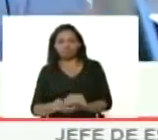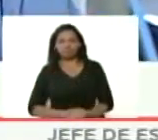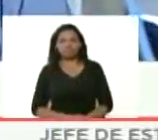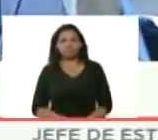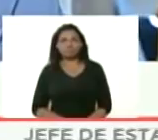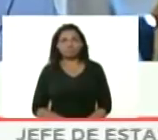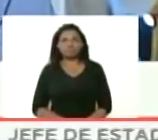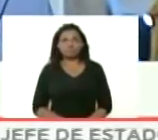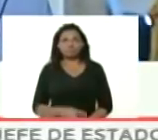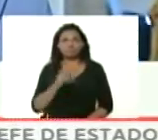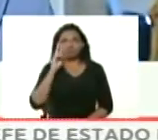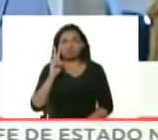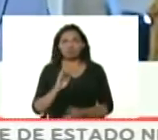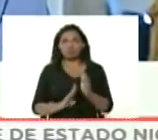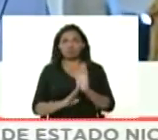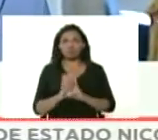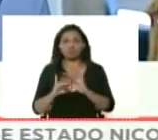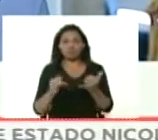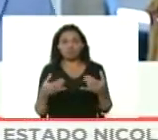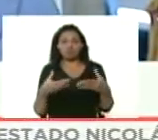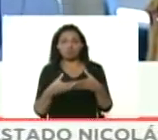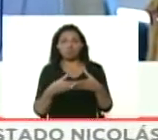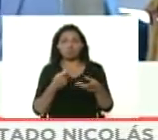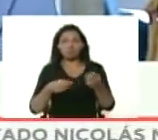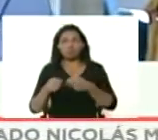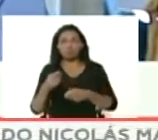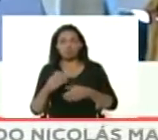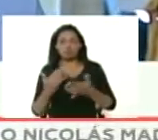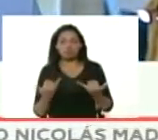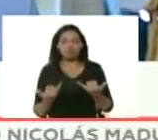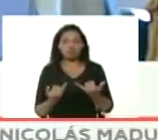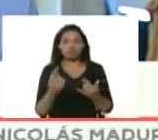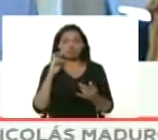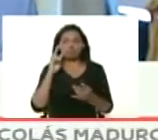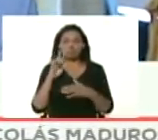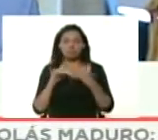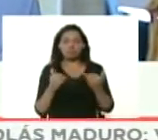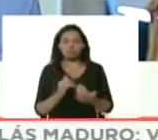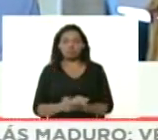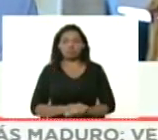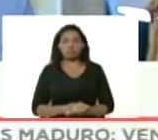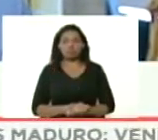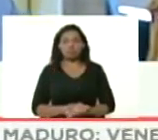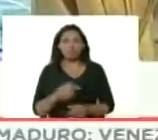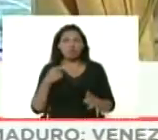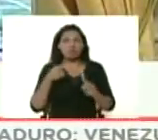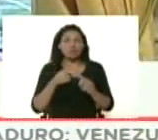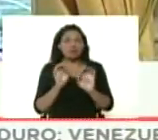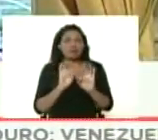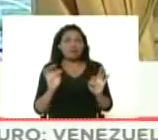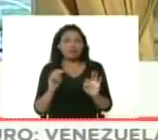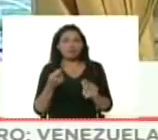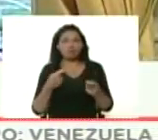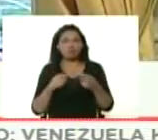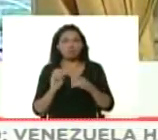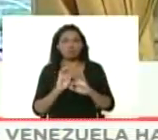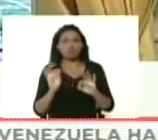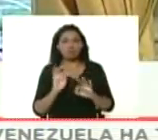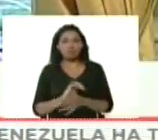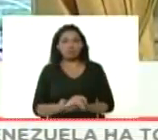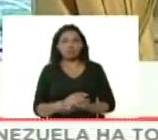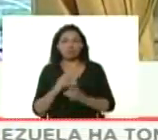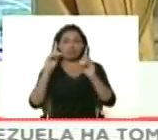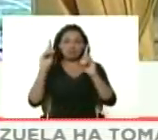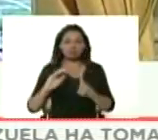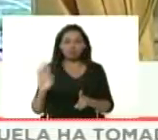Aquí está. Vamos a elevar ante el Comité de Comercio Exterior, que es la instancia que usted creó. No hay que elevar a ningún Comité de Comercio Exterior. Esto es una decisión